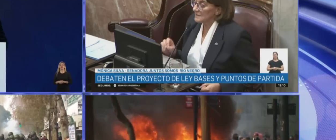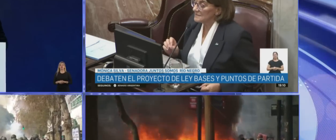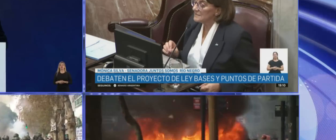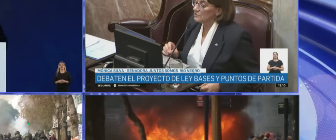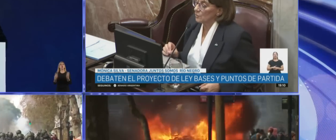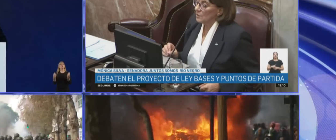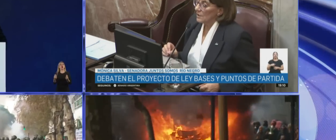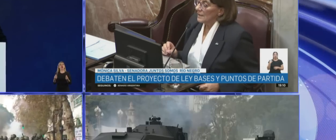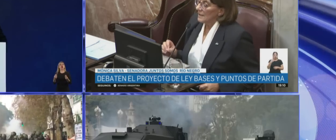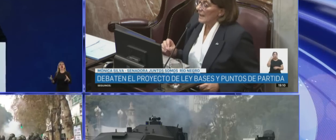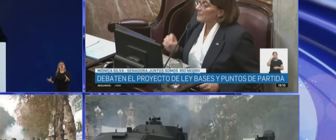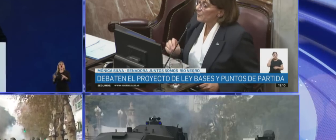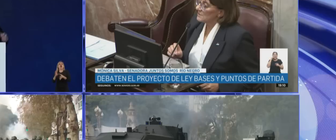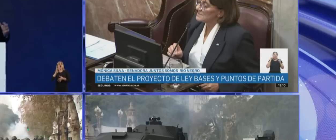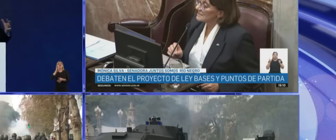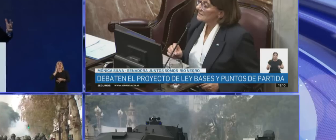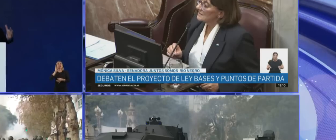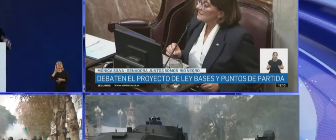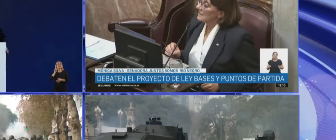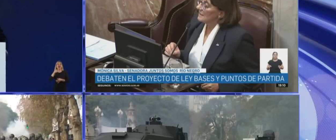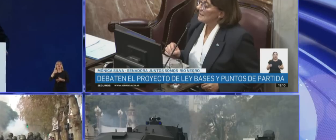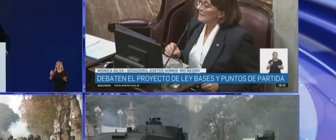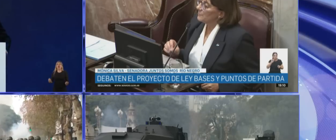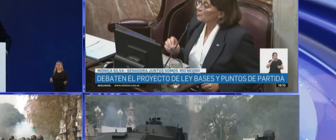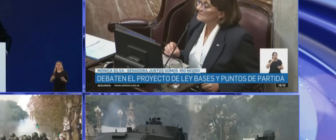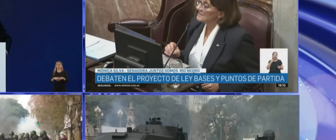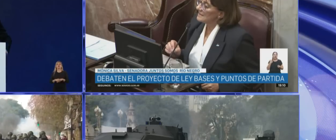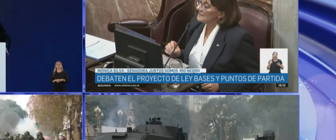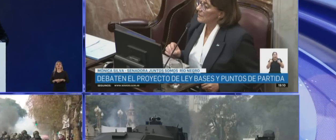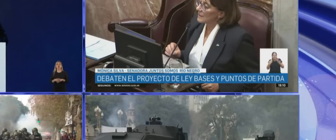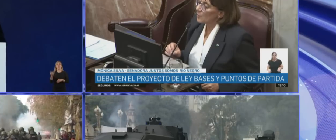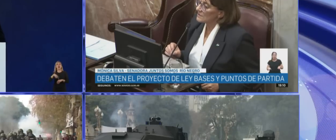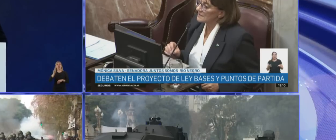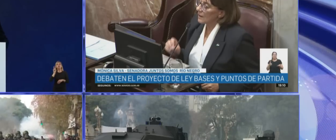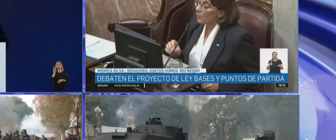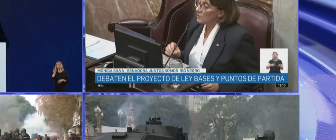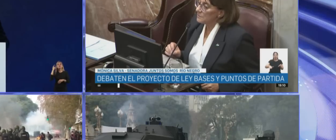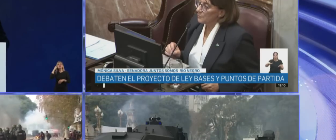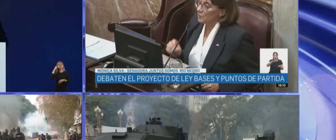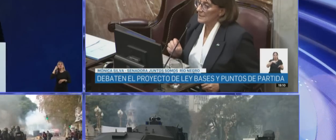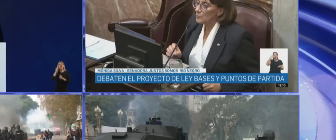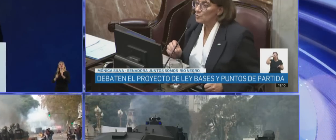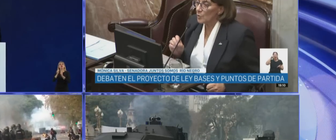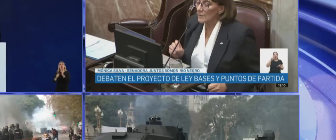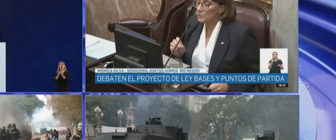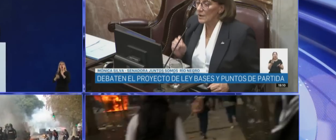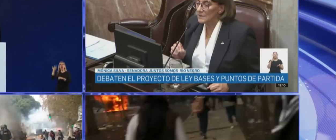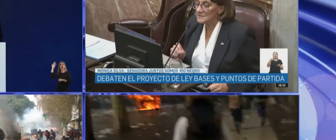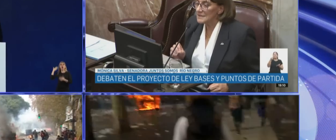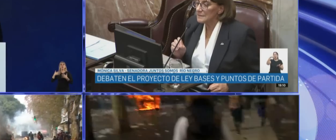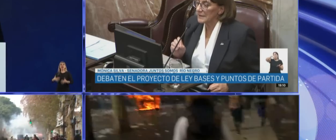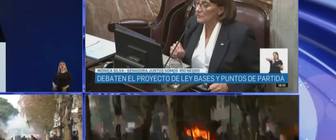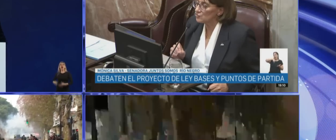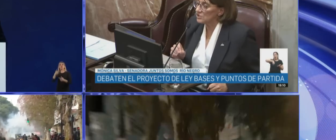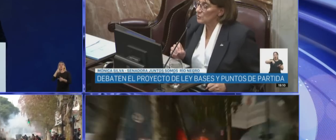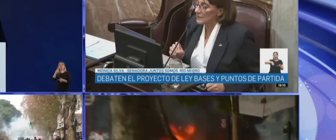Porque la convergencia es algo que cuando ustedes miran la historia de la humanidad, aquellos que abrazan las